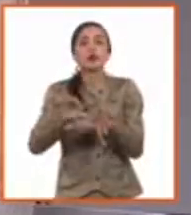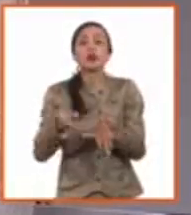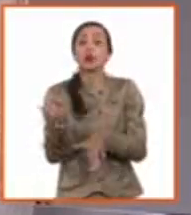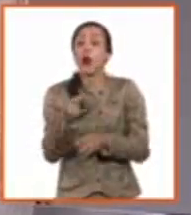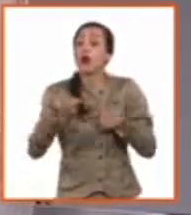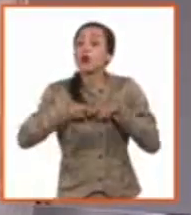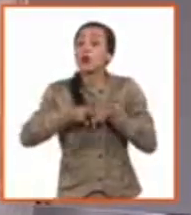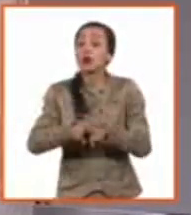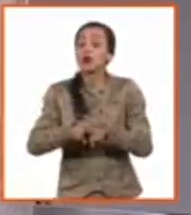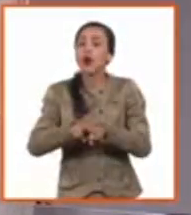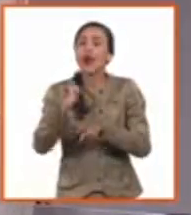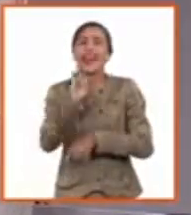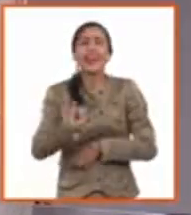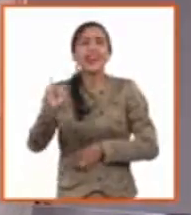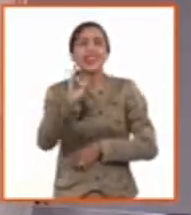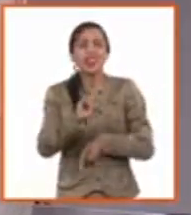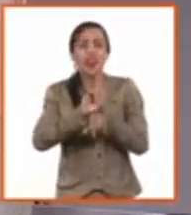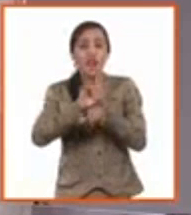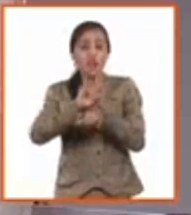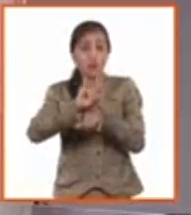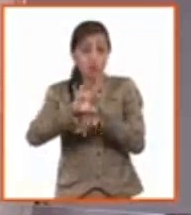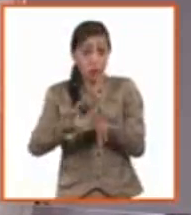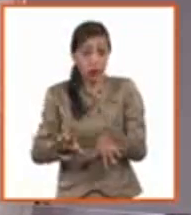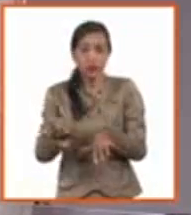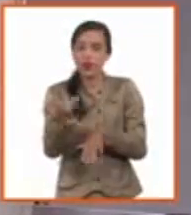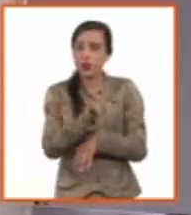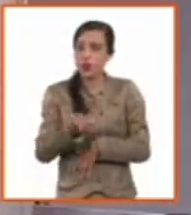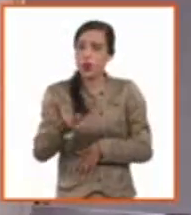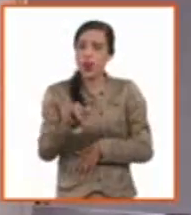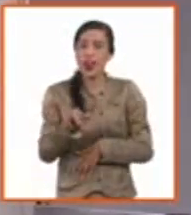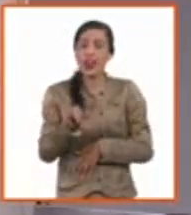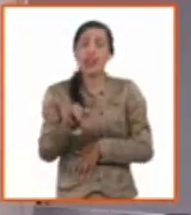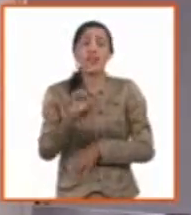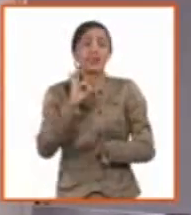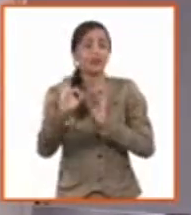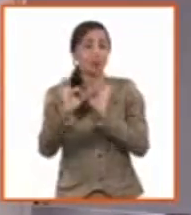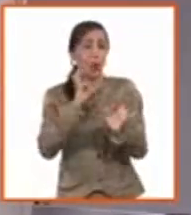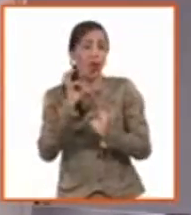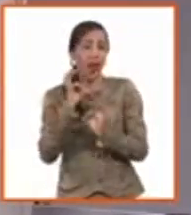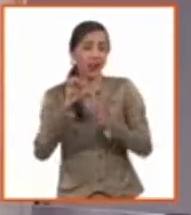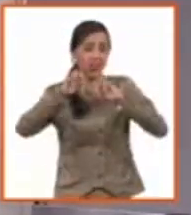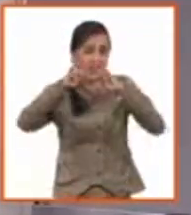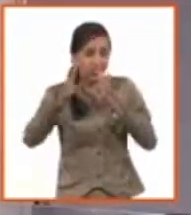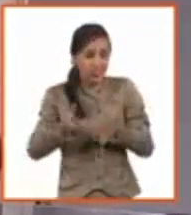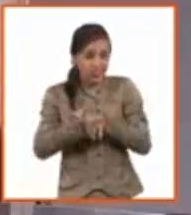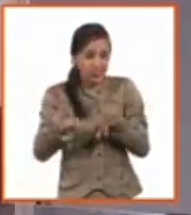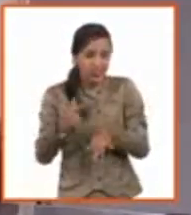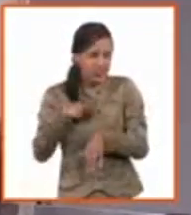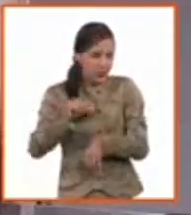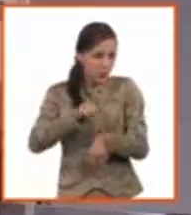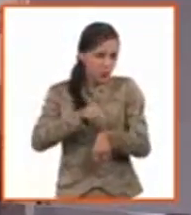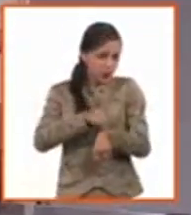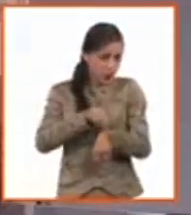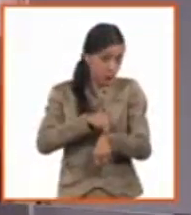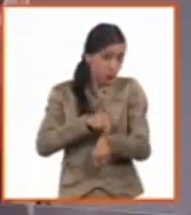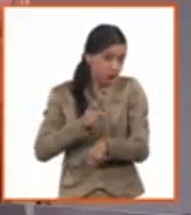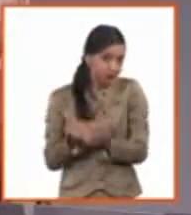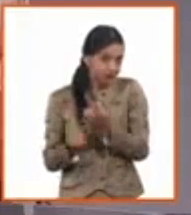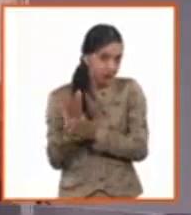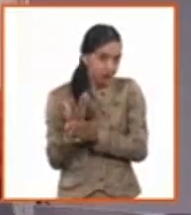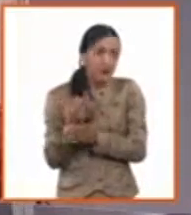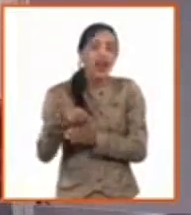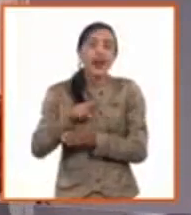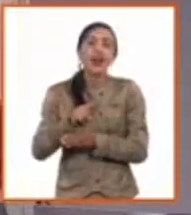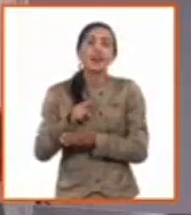de conjunto con la ingeniería bioinformática y la ingeniería de ciberseguridad estas dos últimas más de reciente creación que